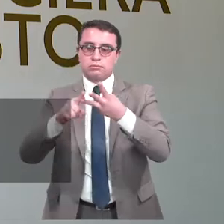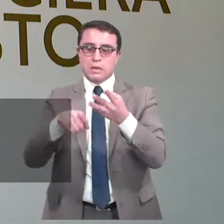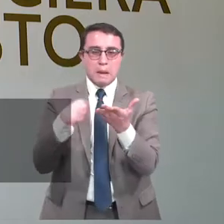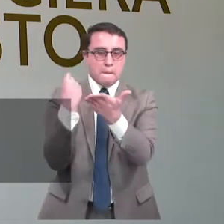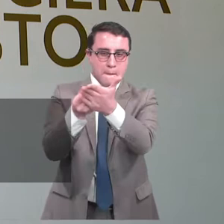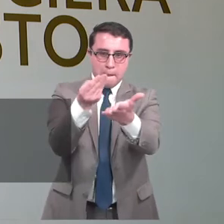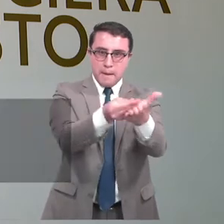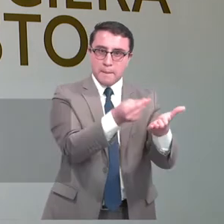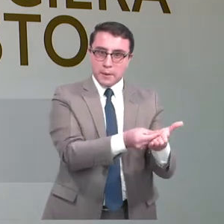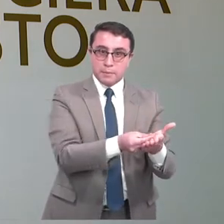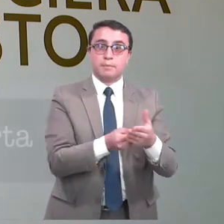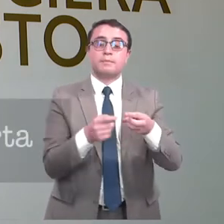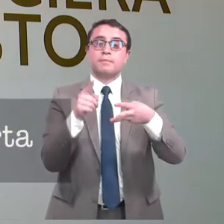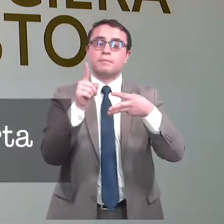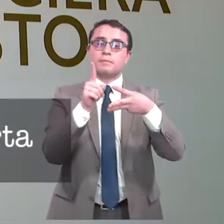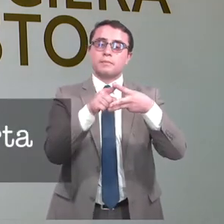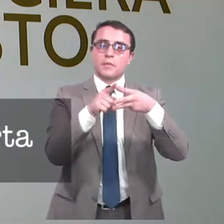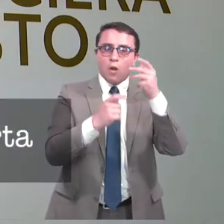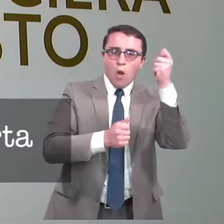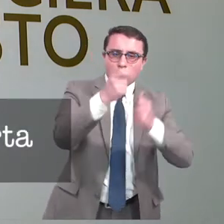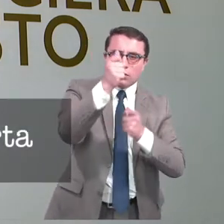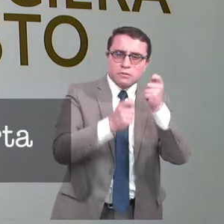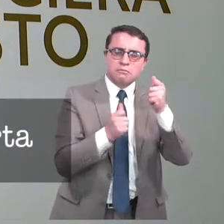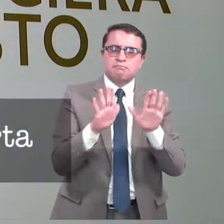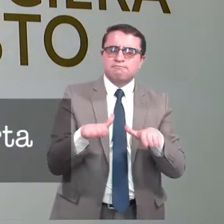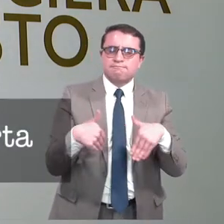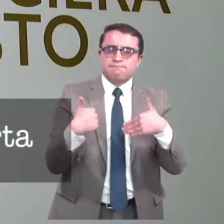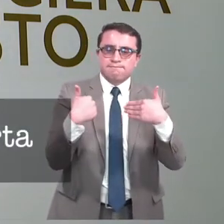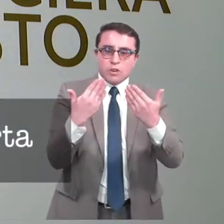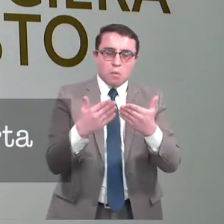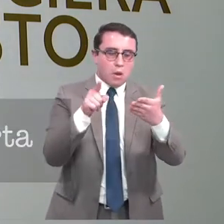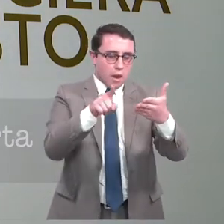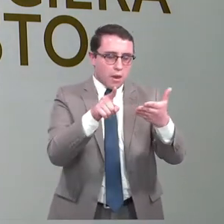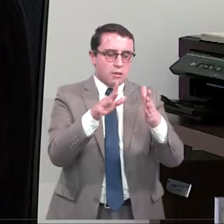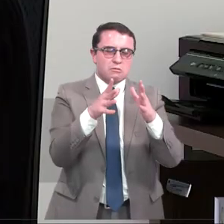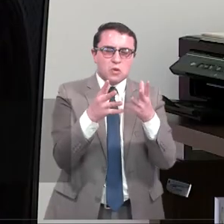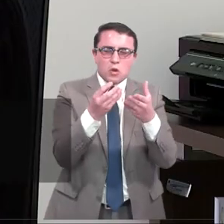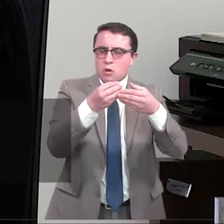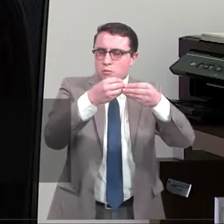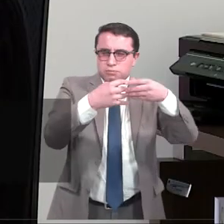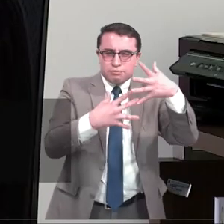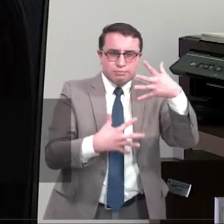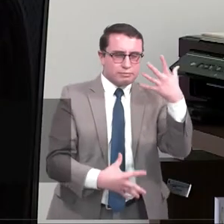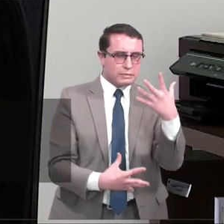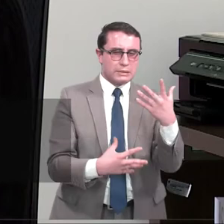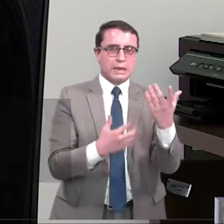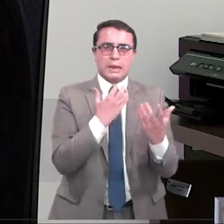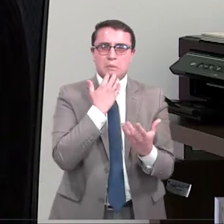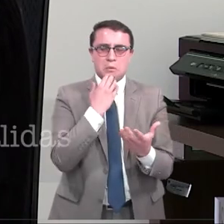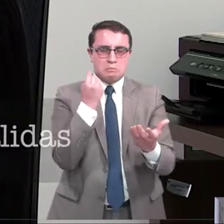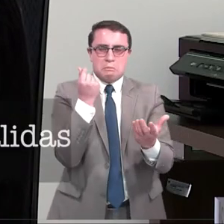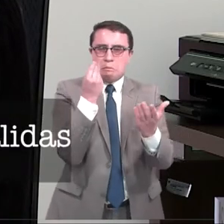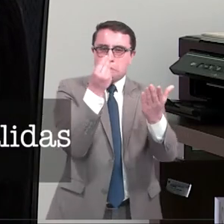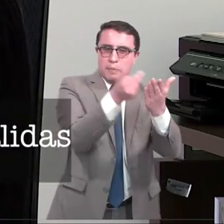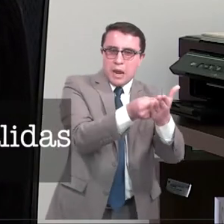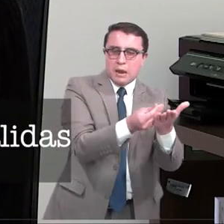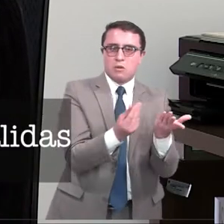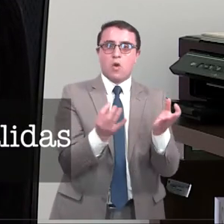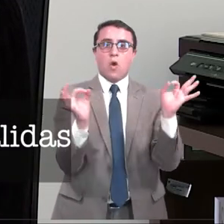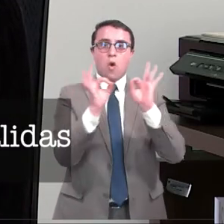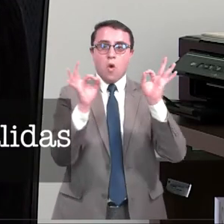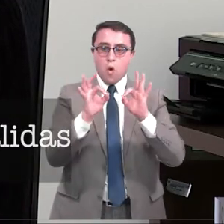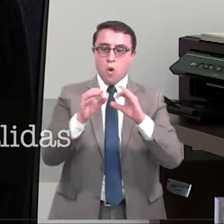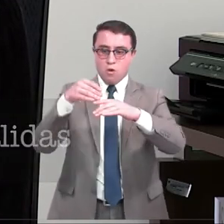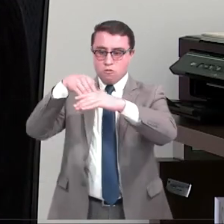Presupuesto y Pagaduría. La sección de Contabilidad registra y reporta todos los movimientos financieros, tales como órdenes de